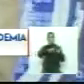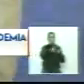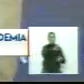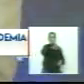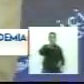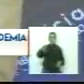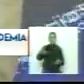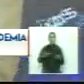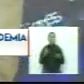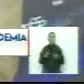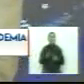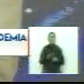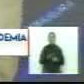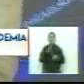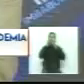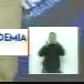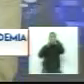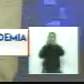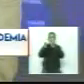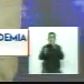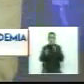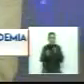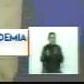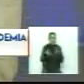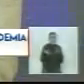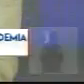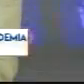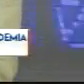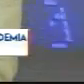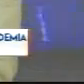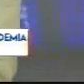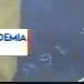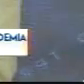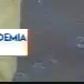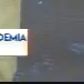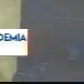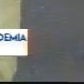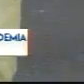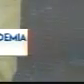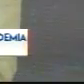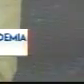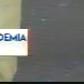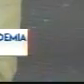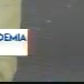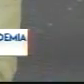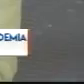país, contagiando o esperando que les dé con mayor fuerza?